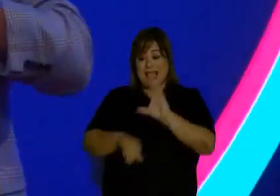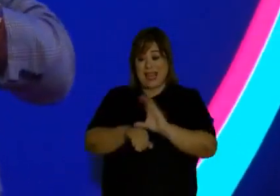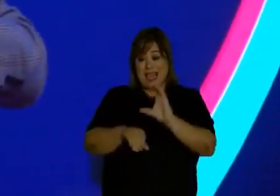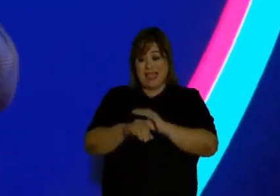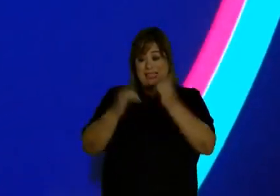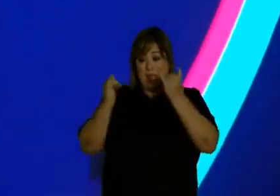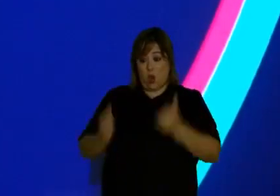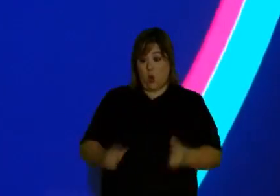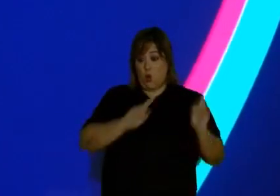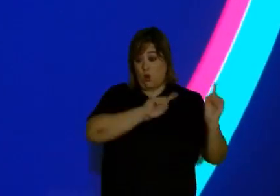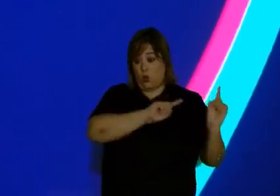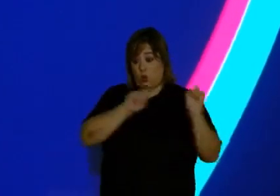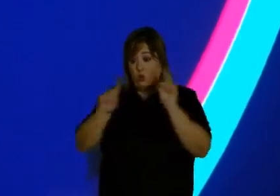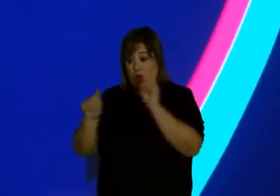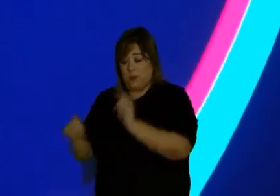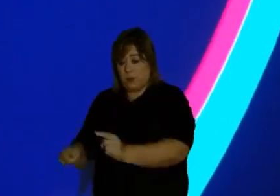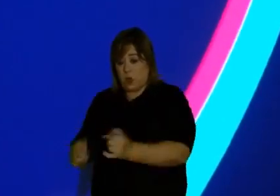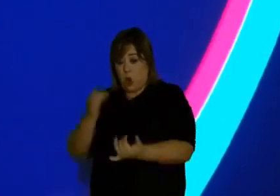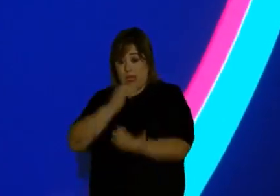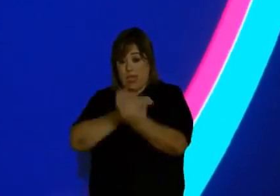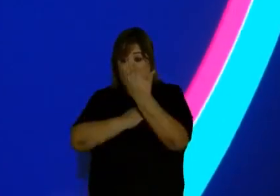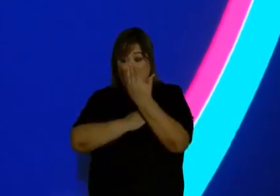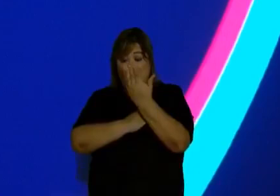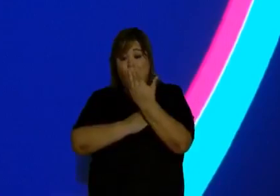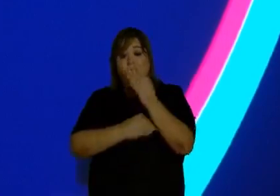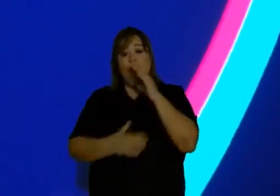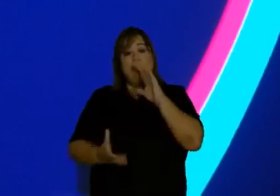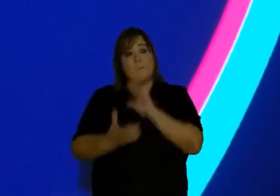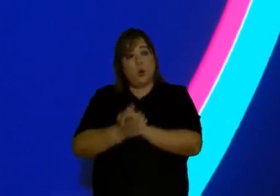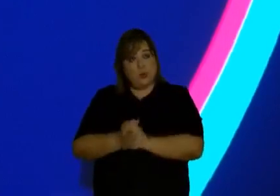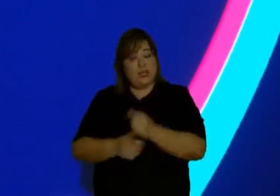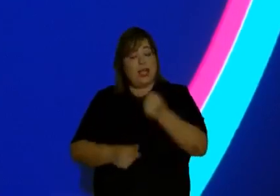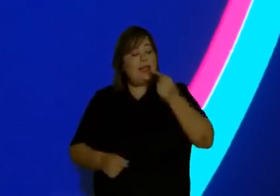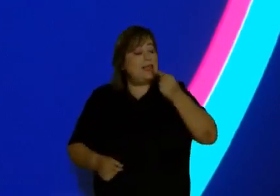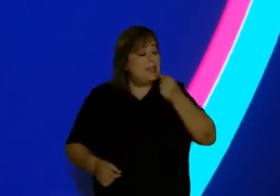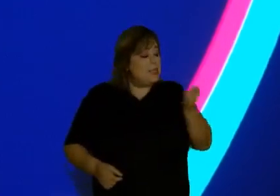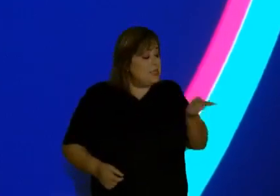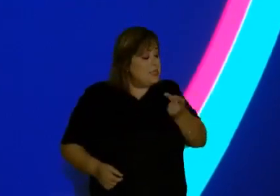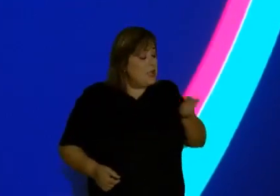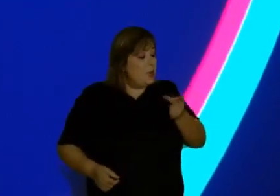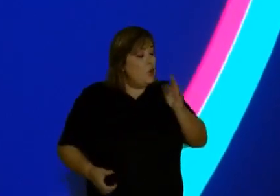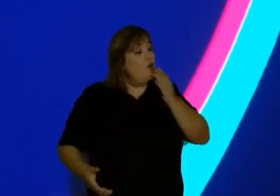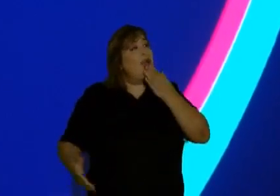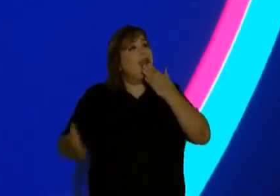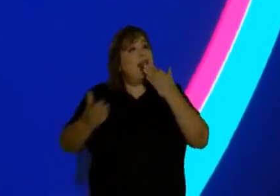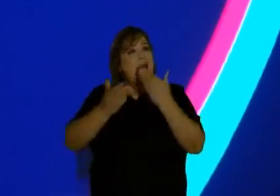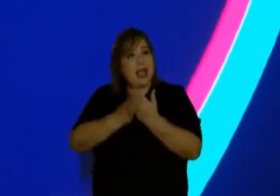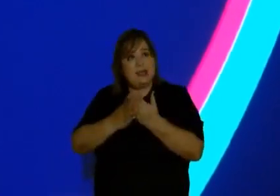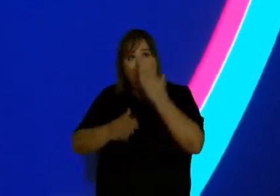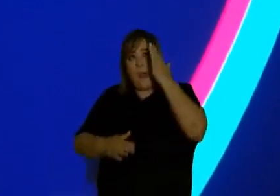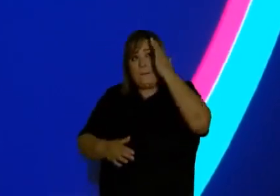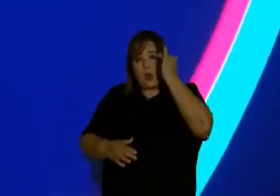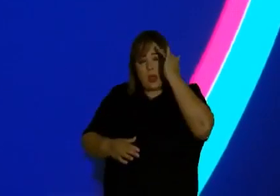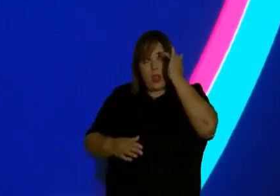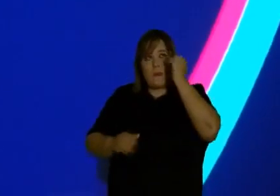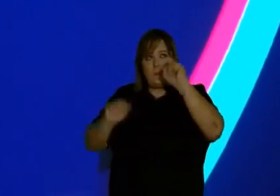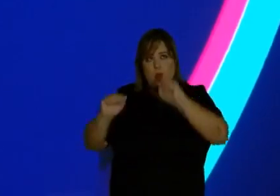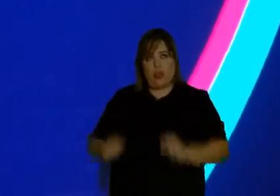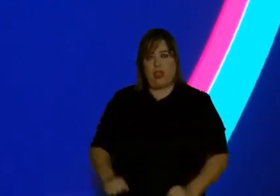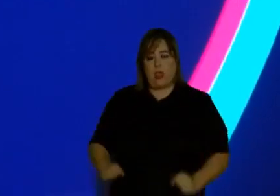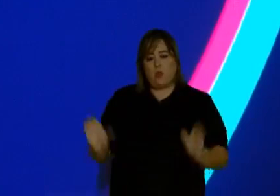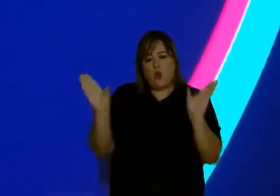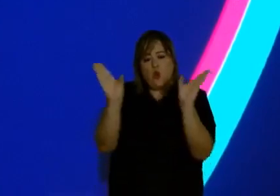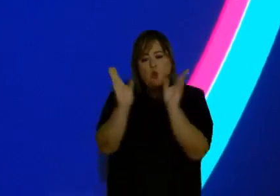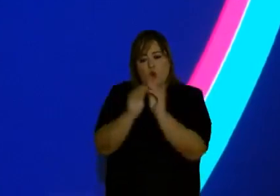esta mañana. Lloraba el Señor con mi esposa y le decía: Padre, gracias porque todavía podemos reunirnos, adorar